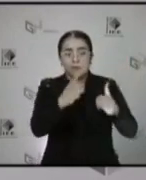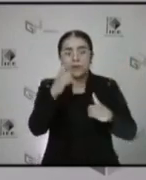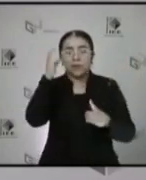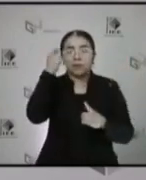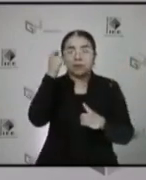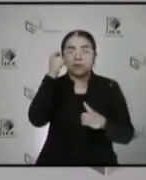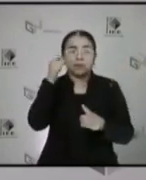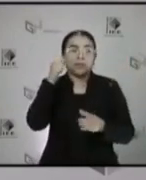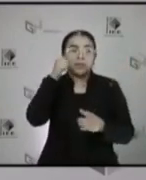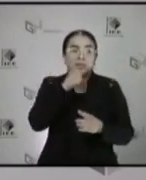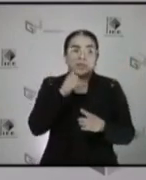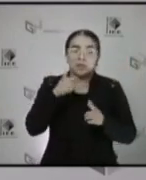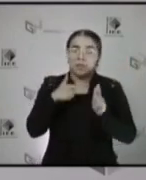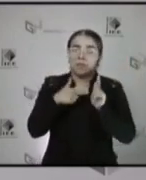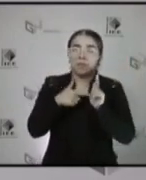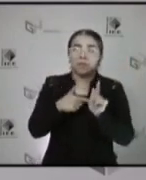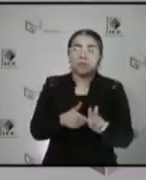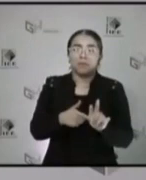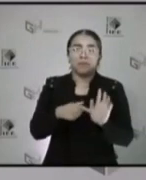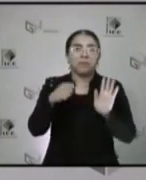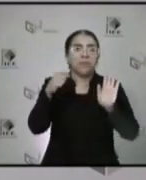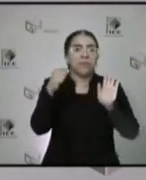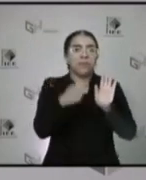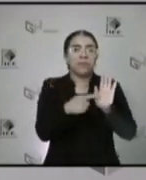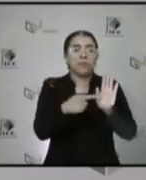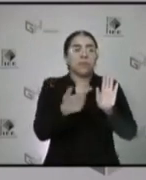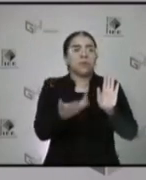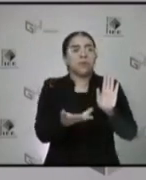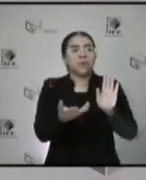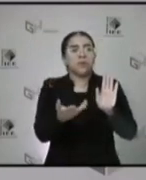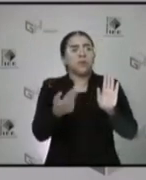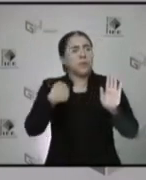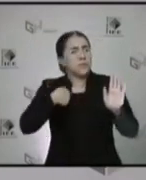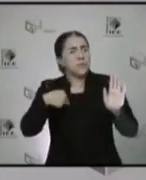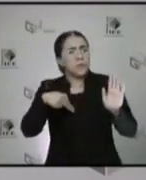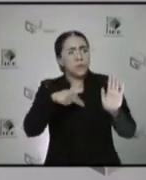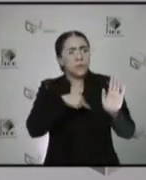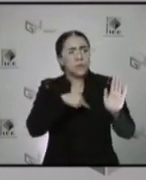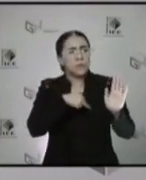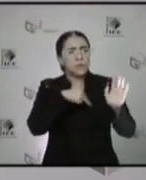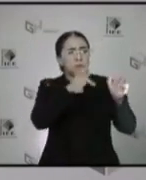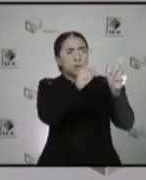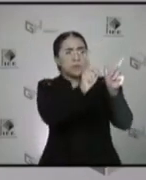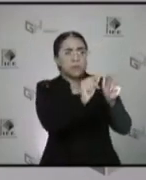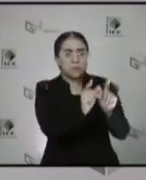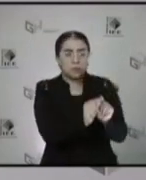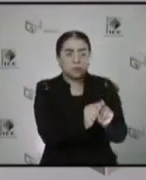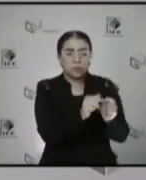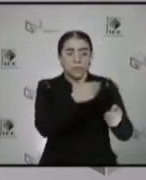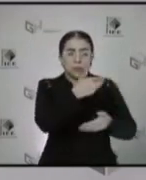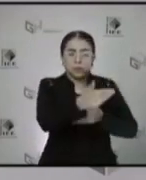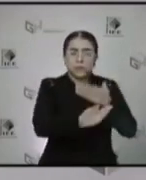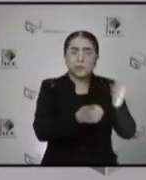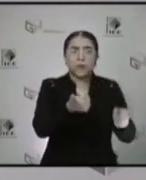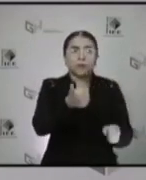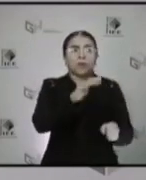toda mi vida. Por eso se trata de que simplifiquemos los procesos administrativos. El gobierno